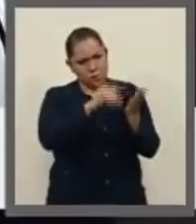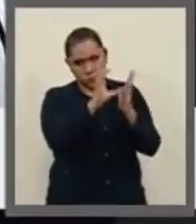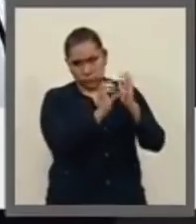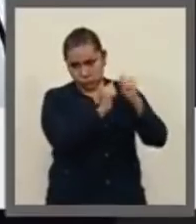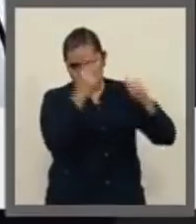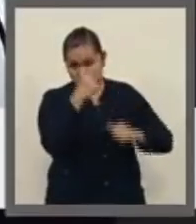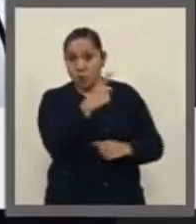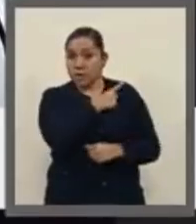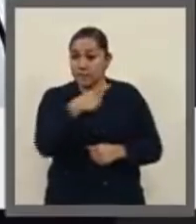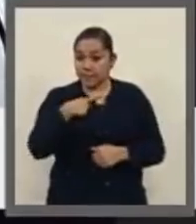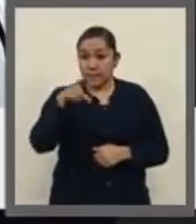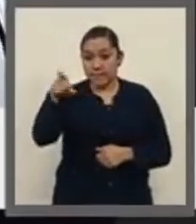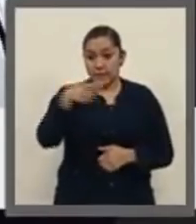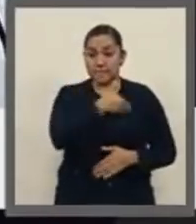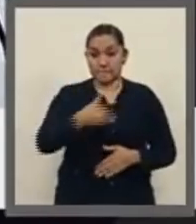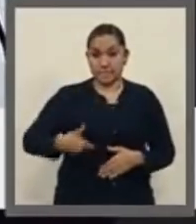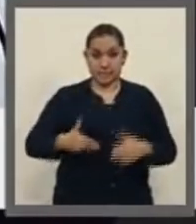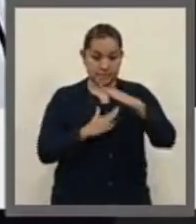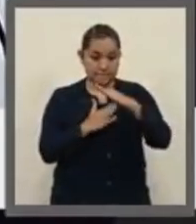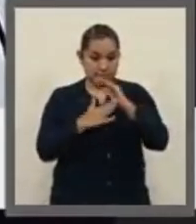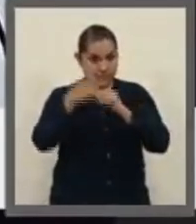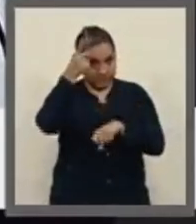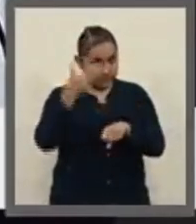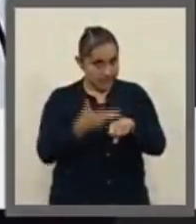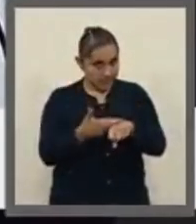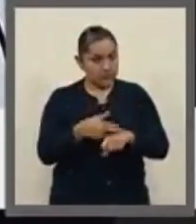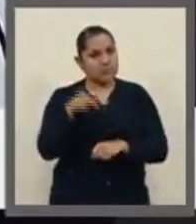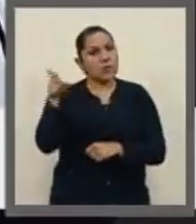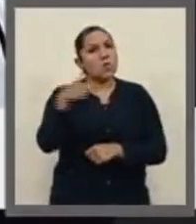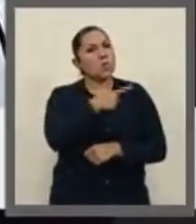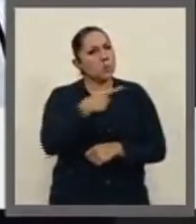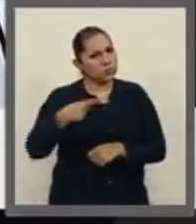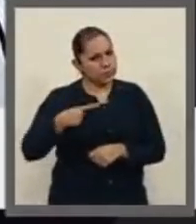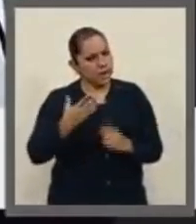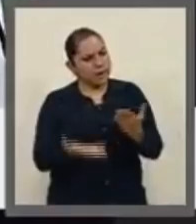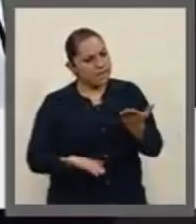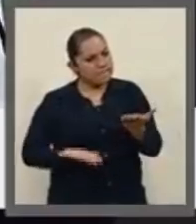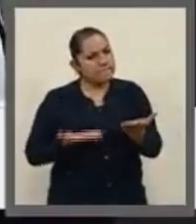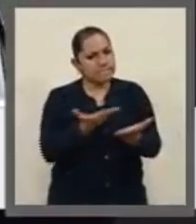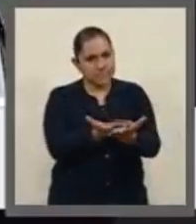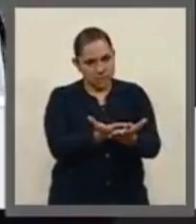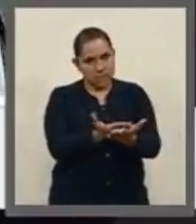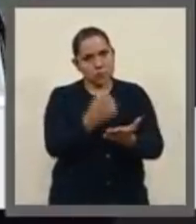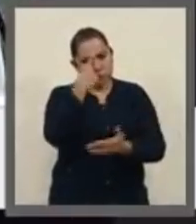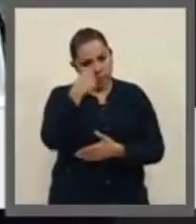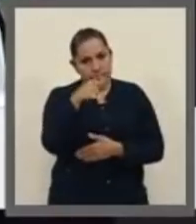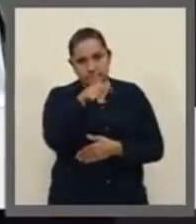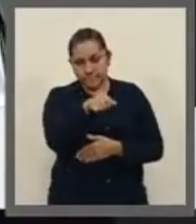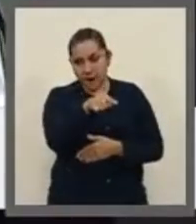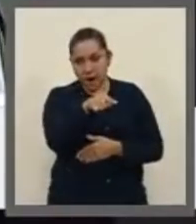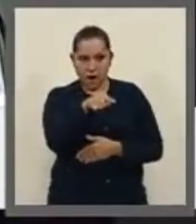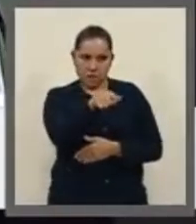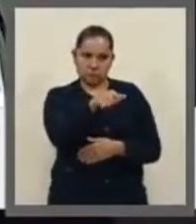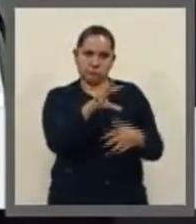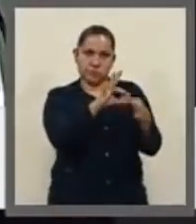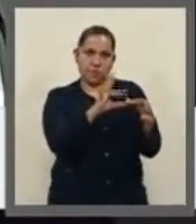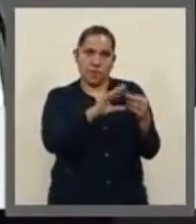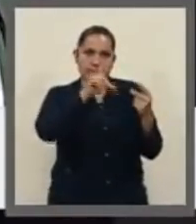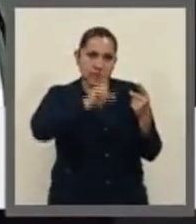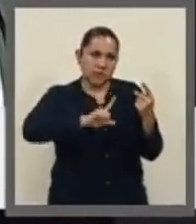la presidencia de la mesa directiva interponer el recurso correspondiente ante la mentira